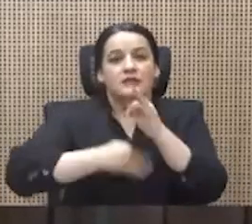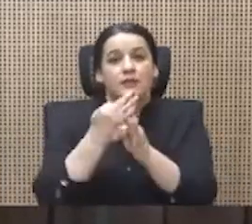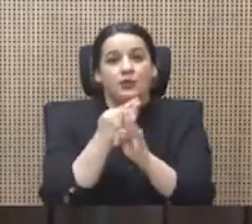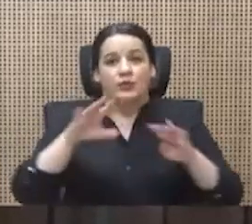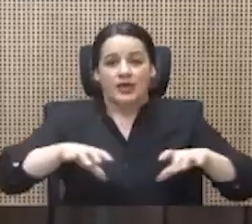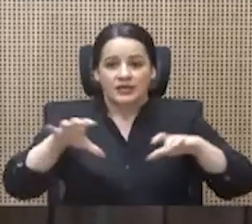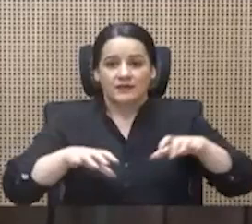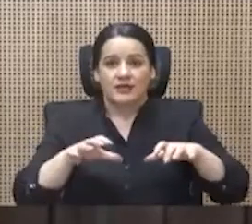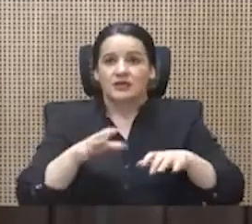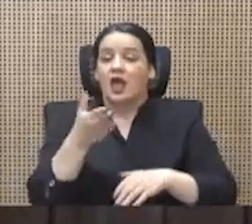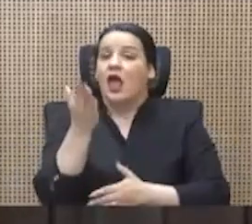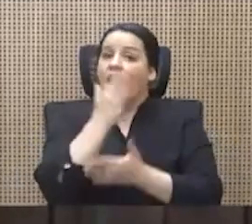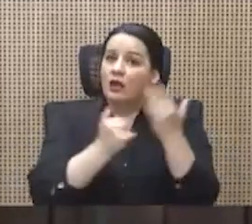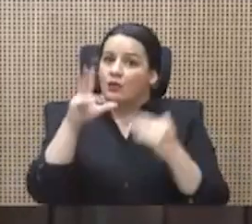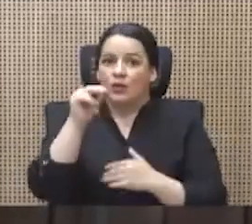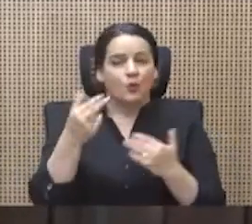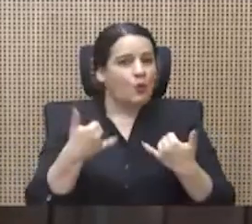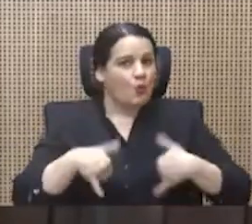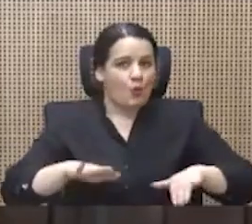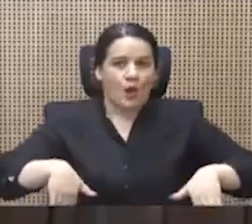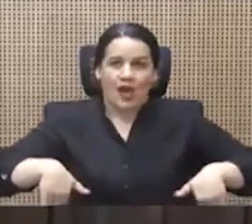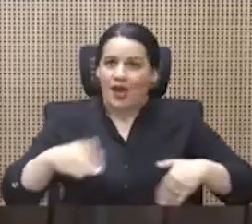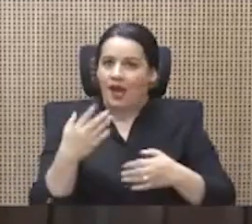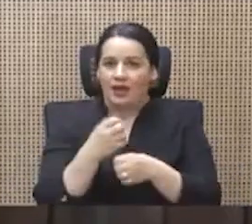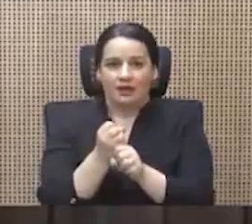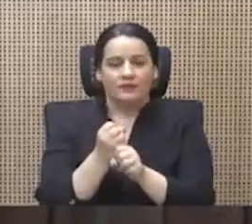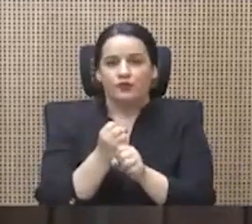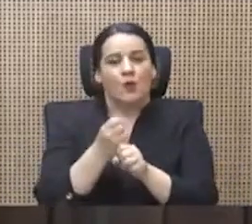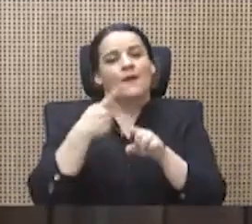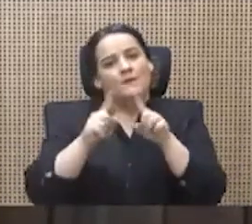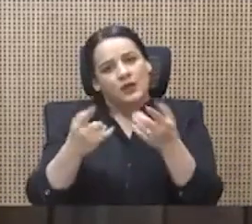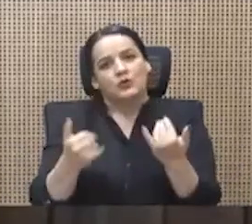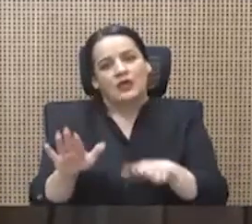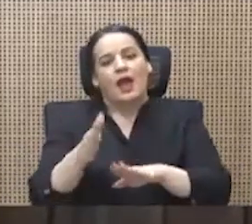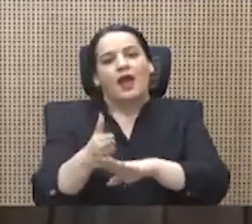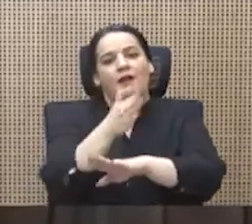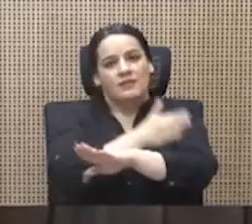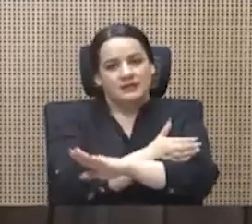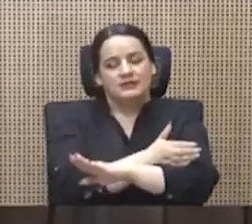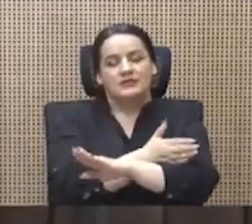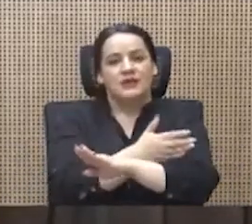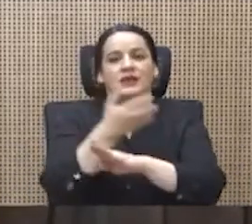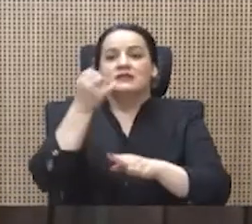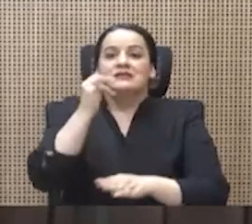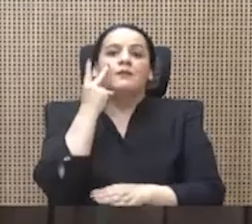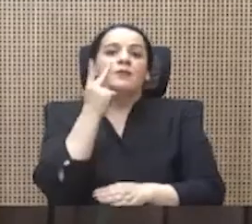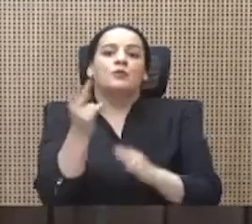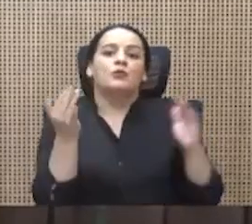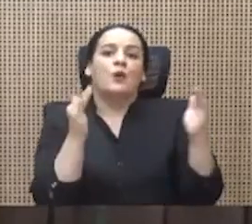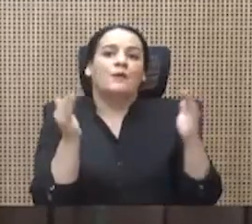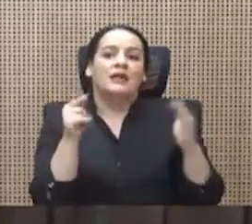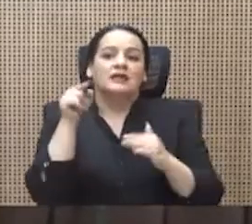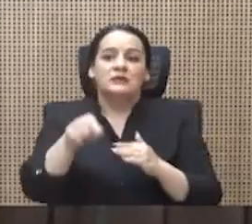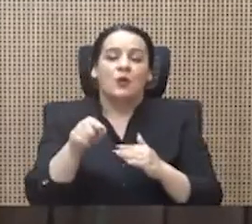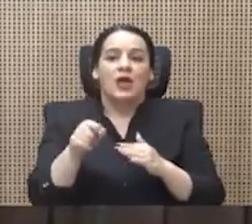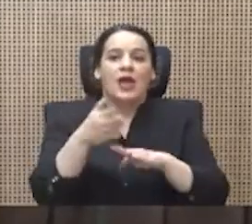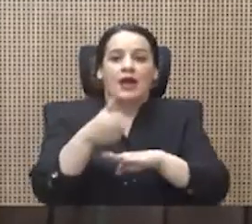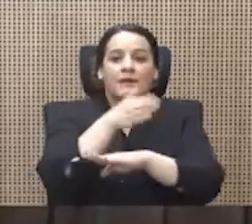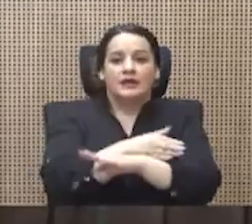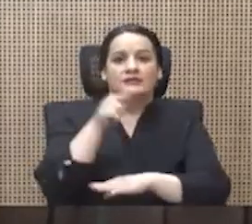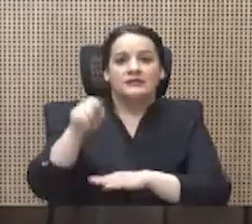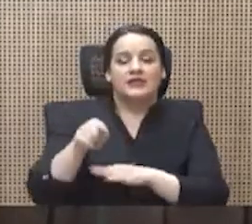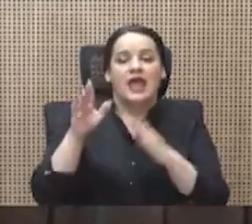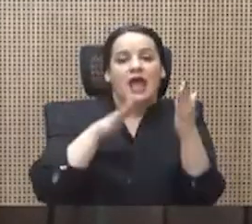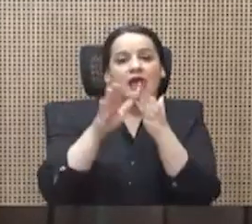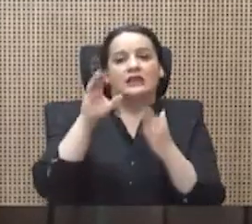hecho que De todos modos ya es un avance si comparamos lo que fue la posición de Costa Rica en anteriores asambleas generales de la Organización de